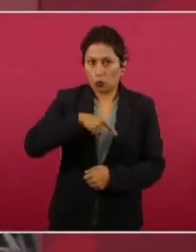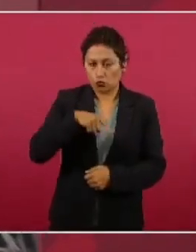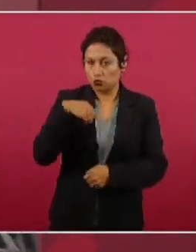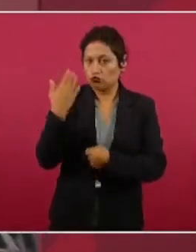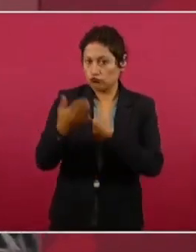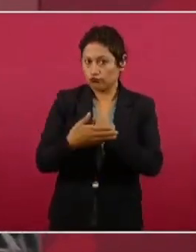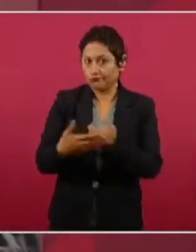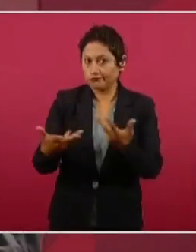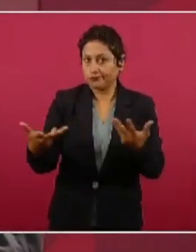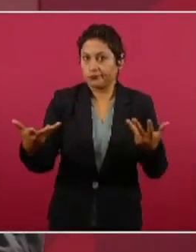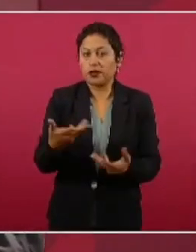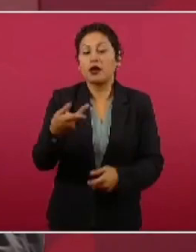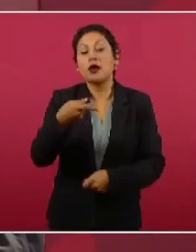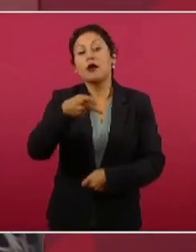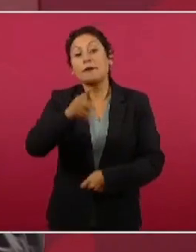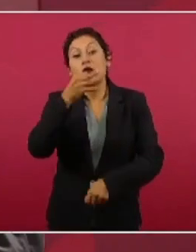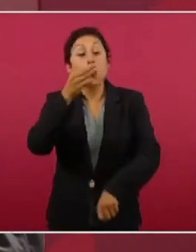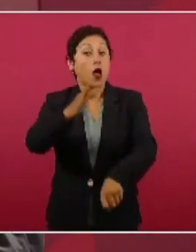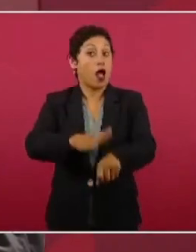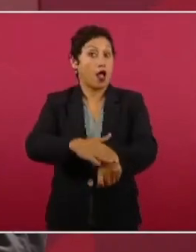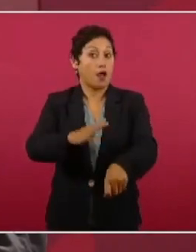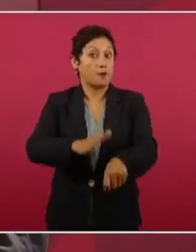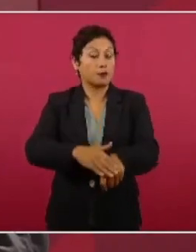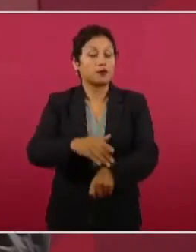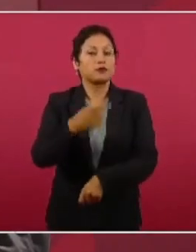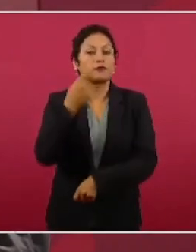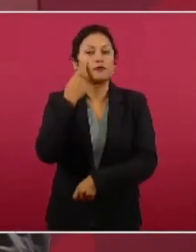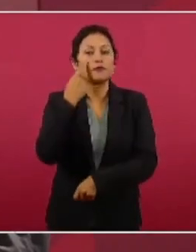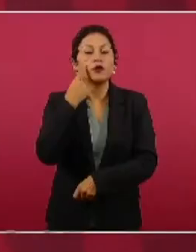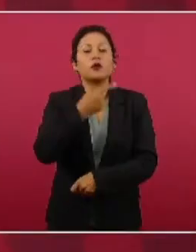maneras ya vamos a pasar